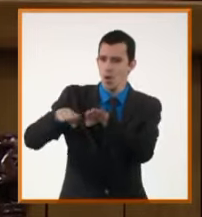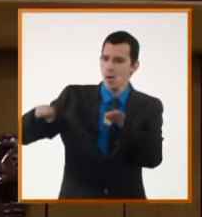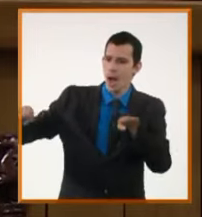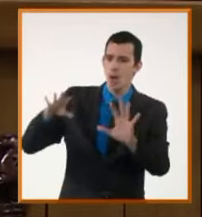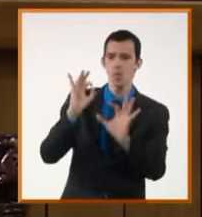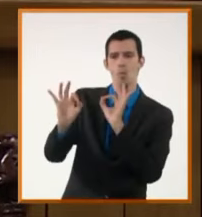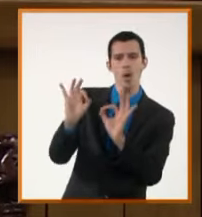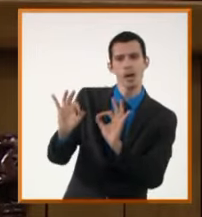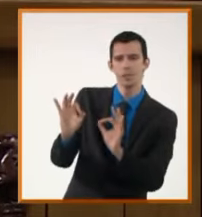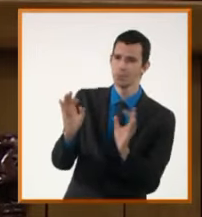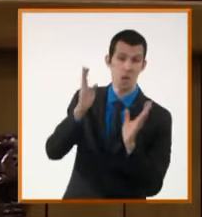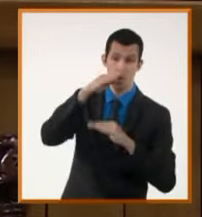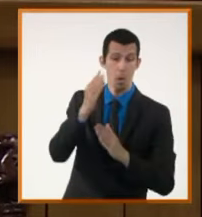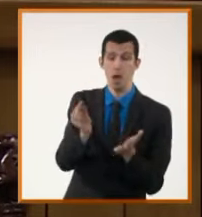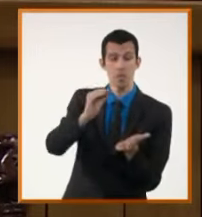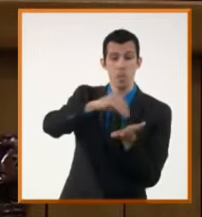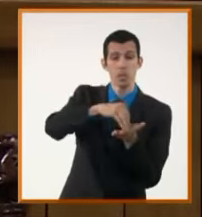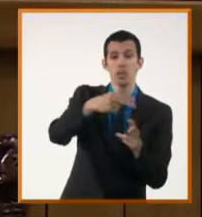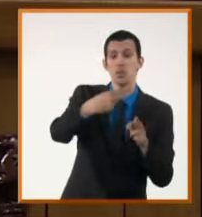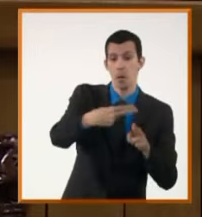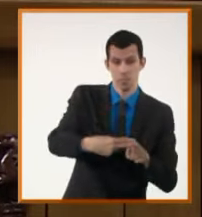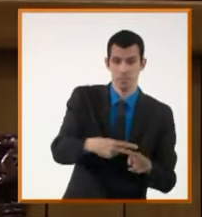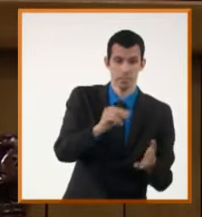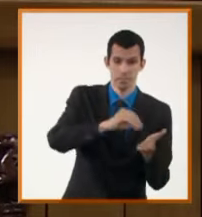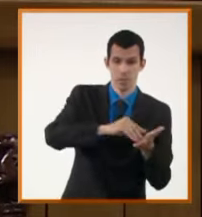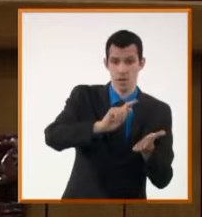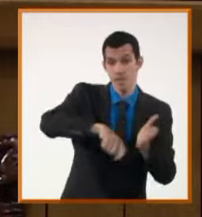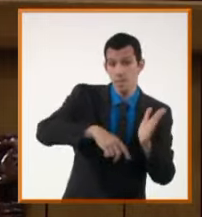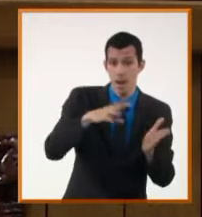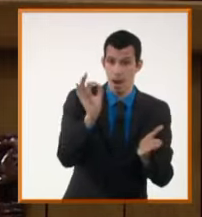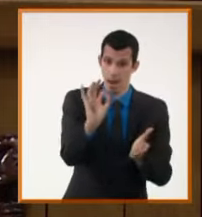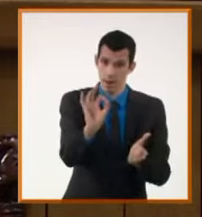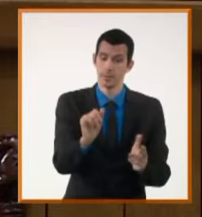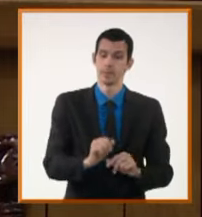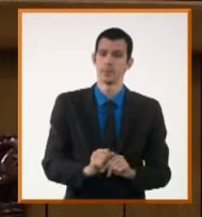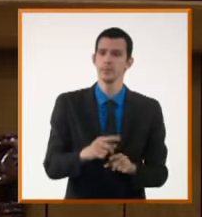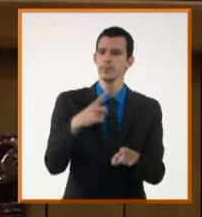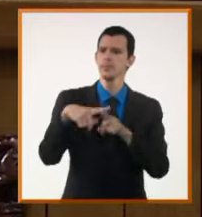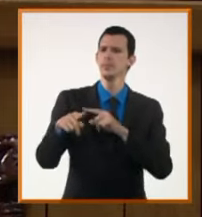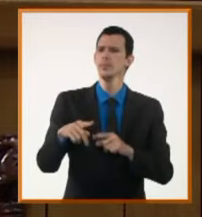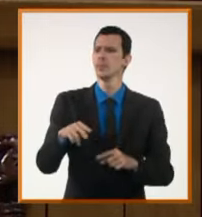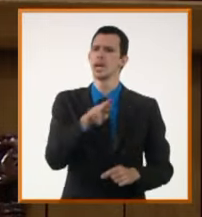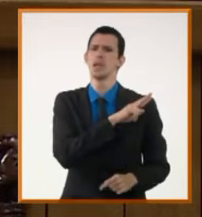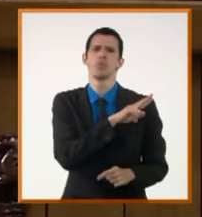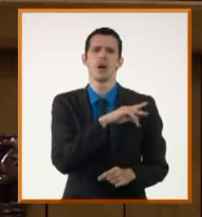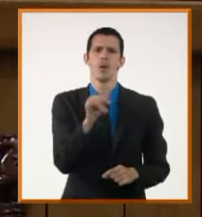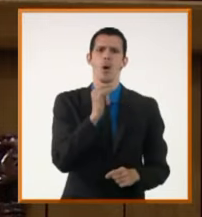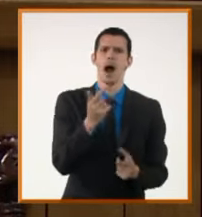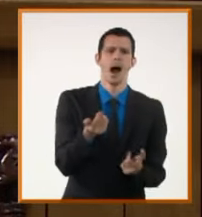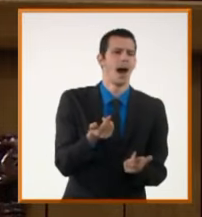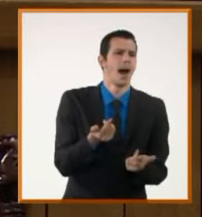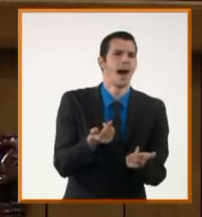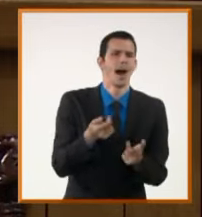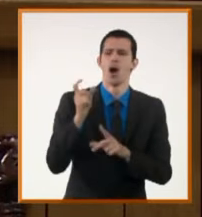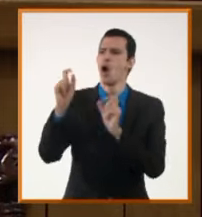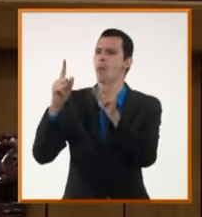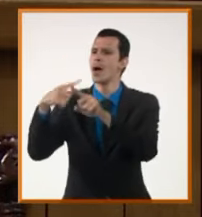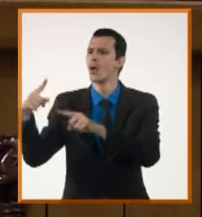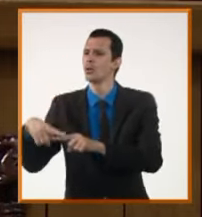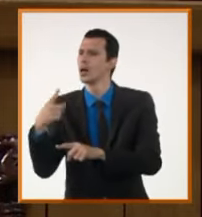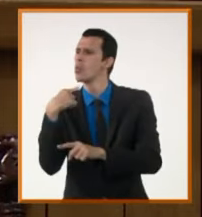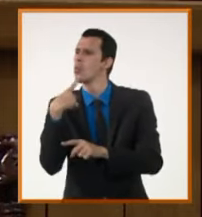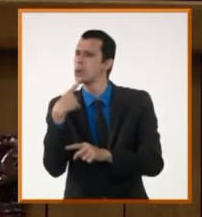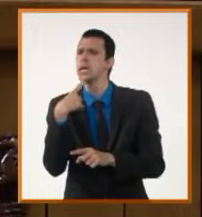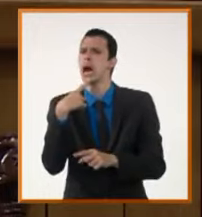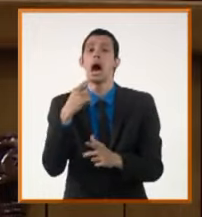los abastecimientos al mercado, no está el que ocupa diferentes responsabilidades, incluso a veces otras tareas que las hacen desde la casa. Y